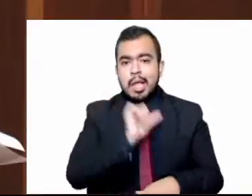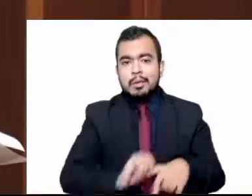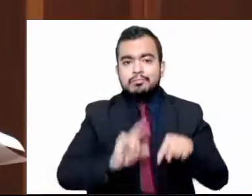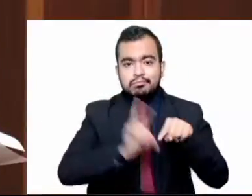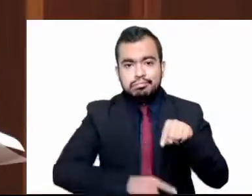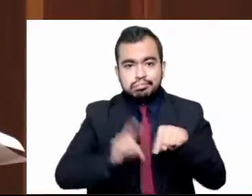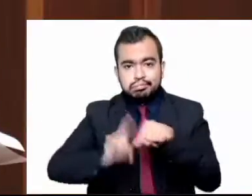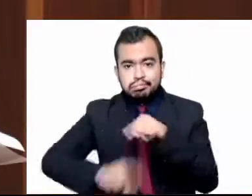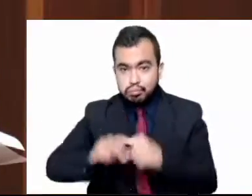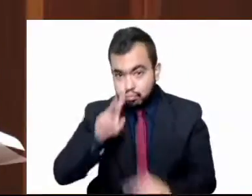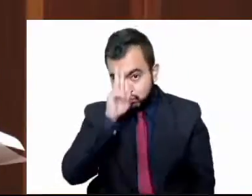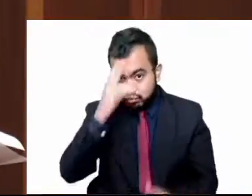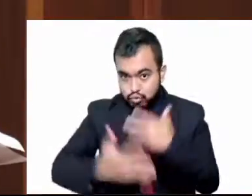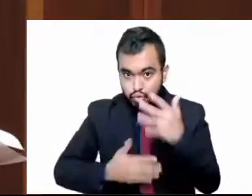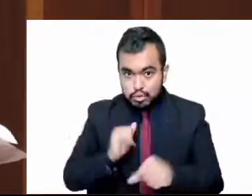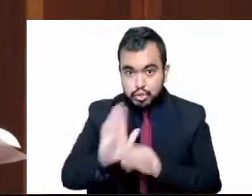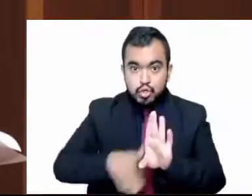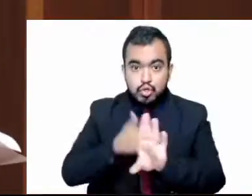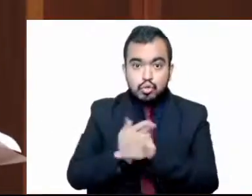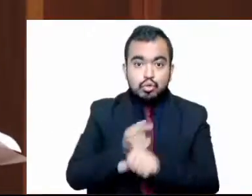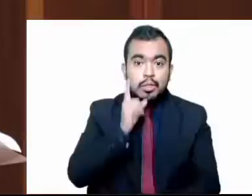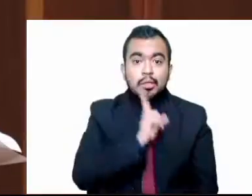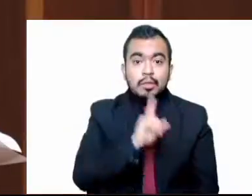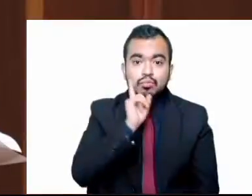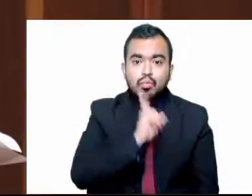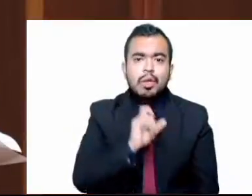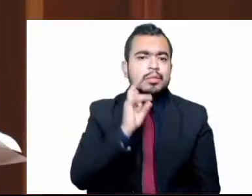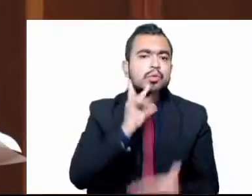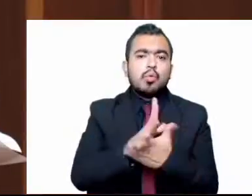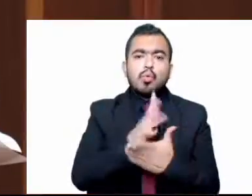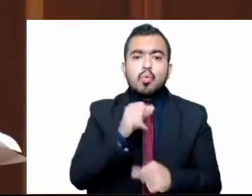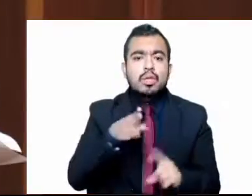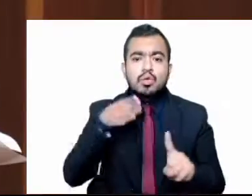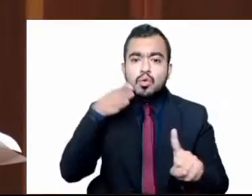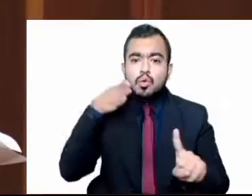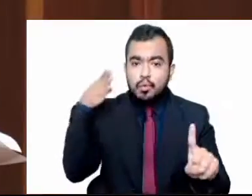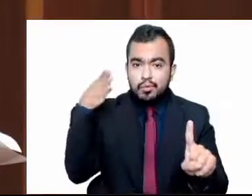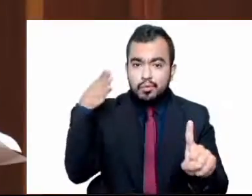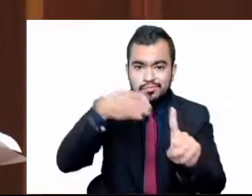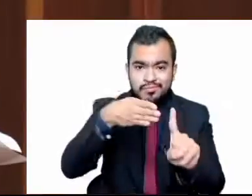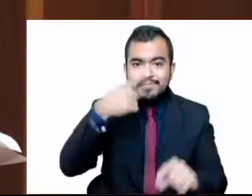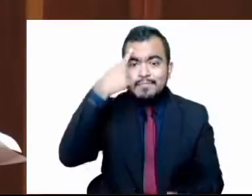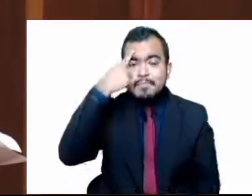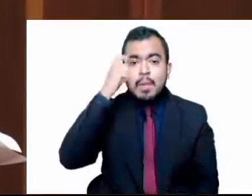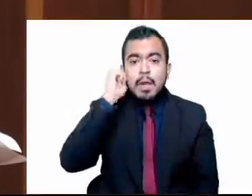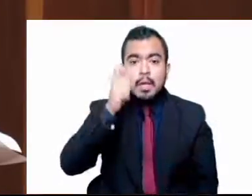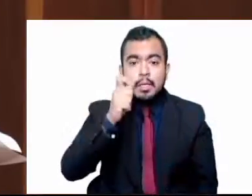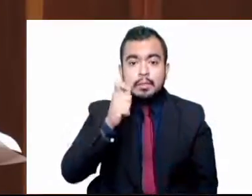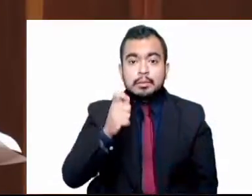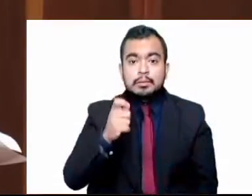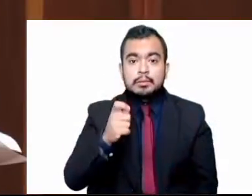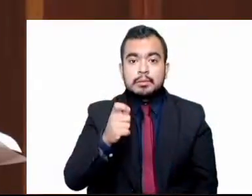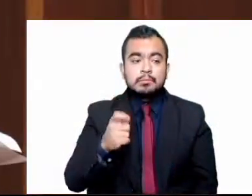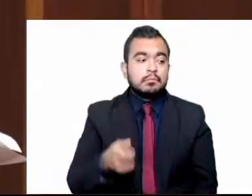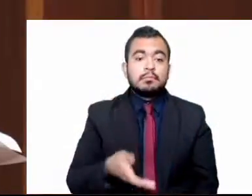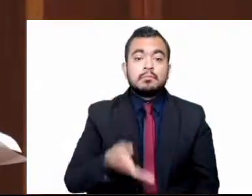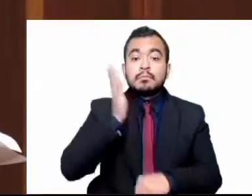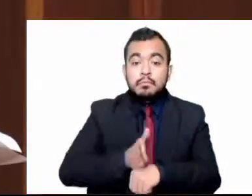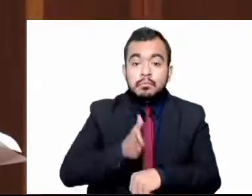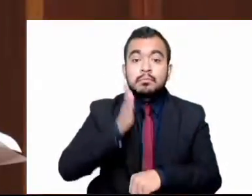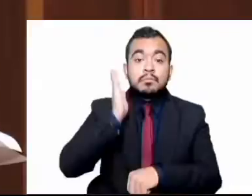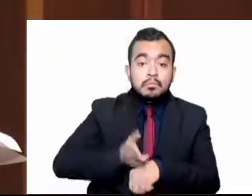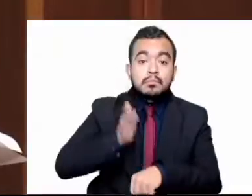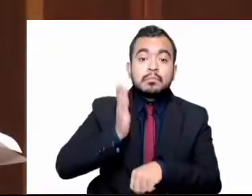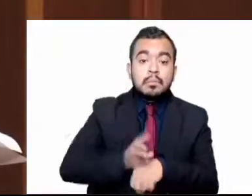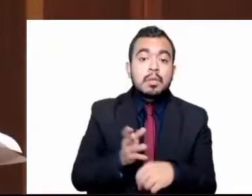mujeres únicamente se han centrado en permanecer bajo un esquema sancionador. Sin embargo,